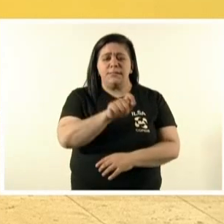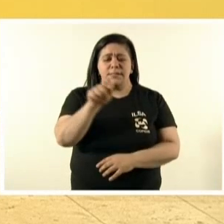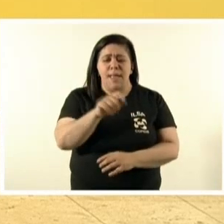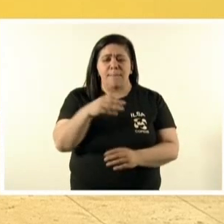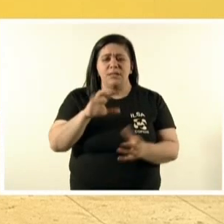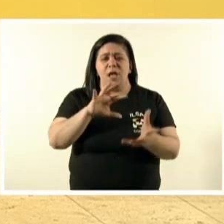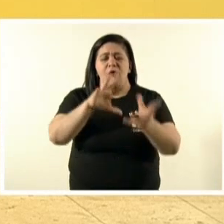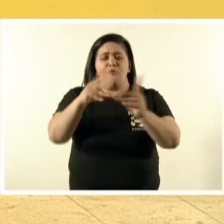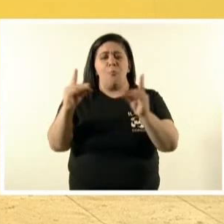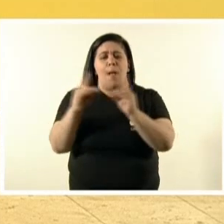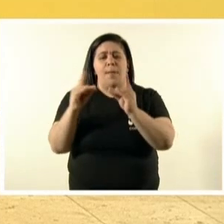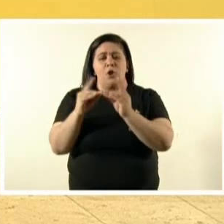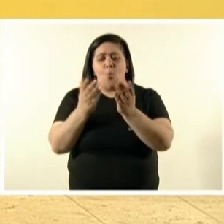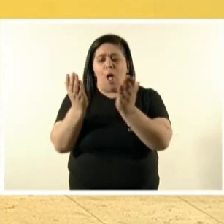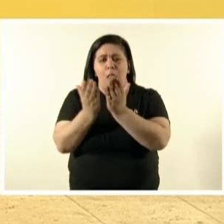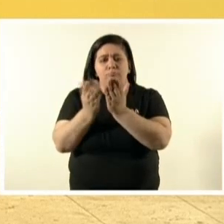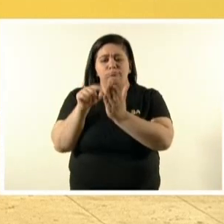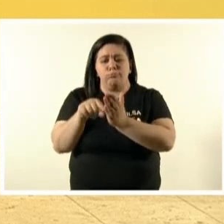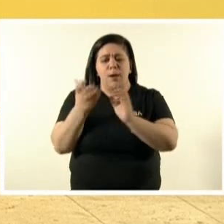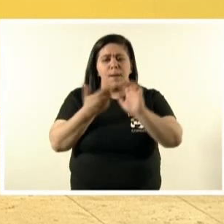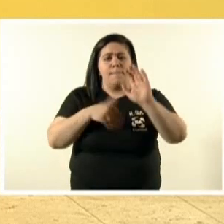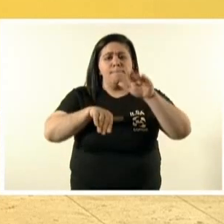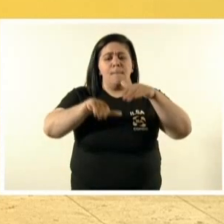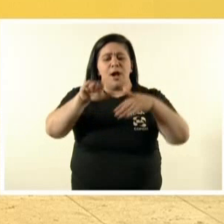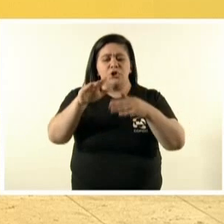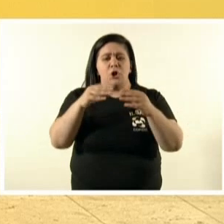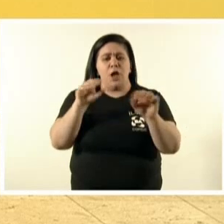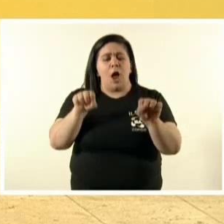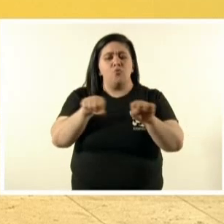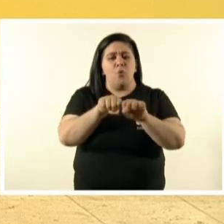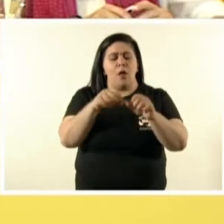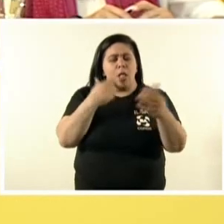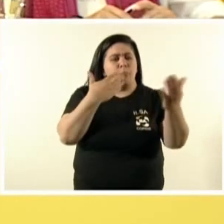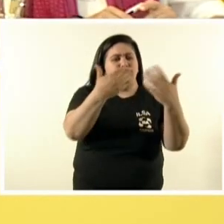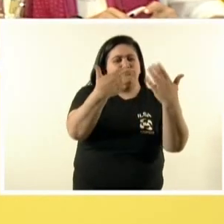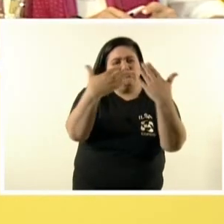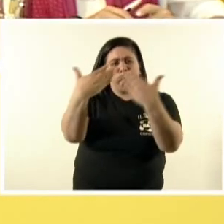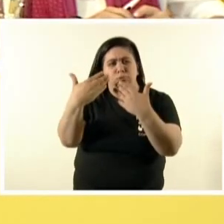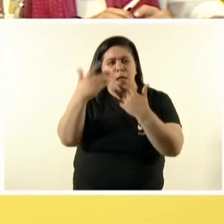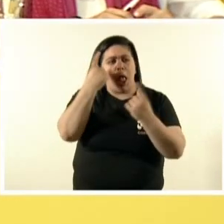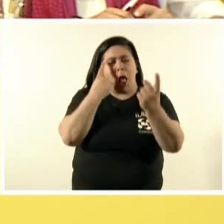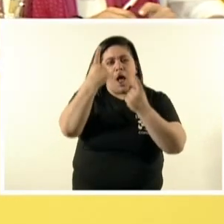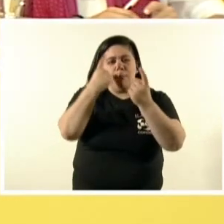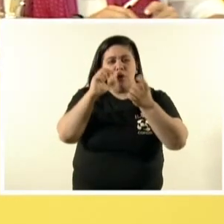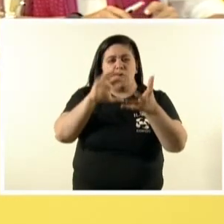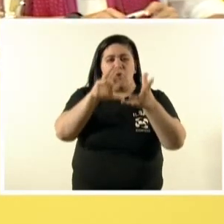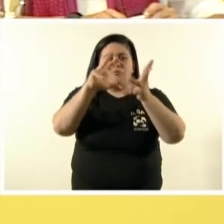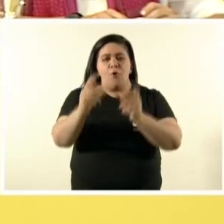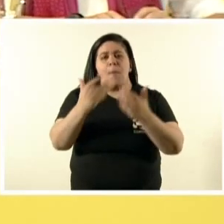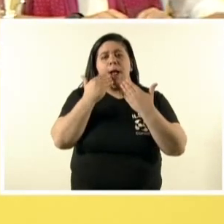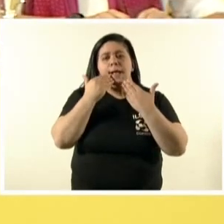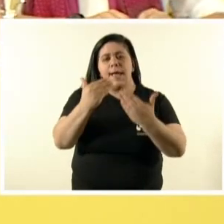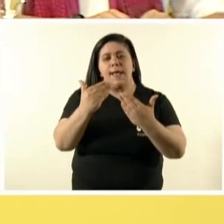virtualidad. La gran mayoría de los chicos se mantuvieron conectados y recibieron aprendizaje a través de la